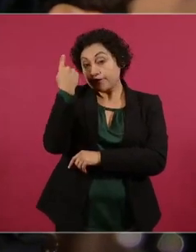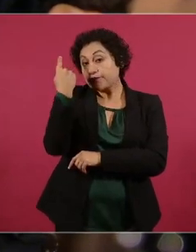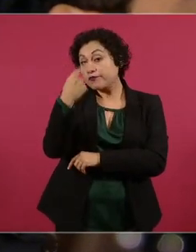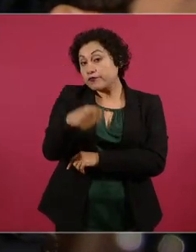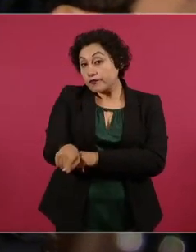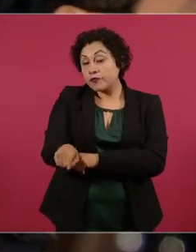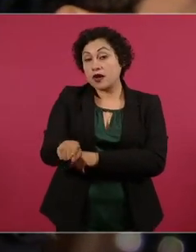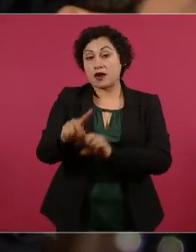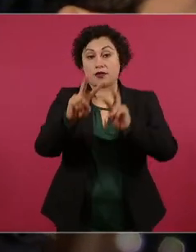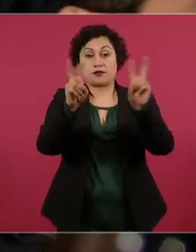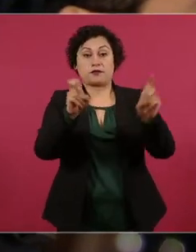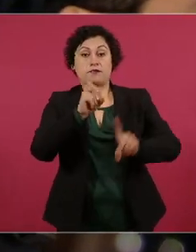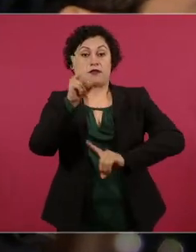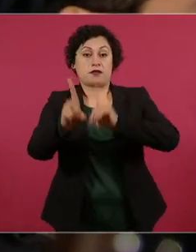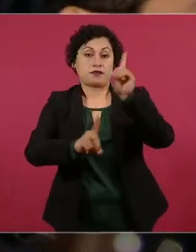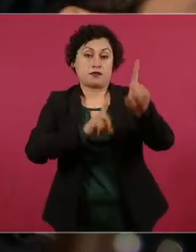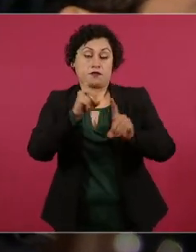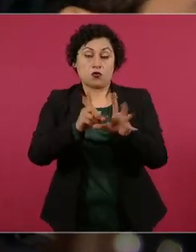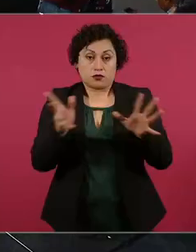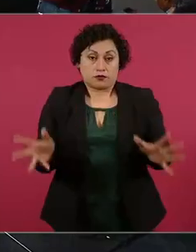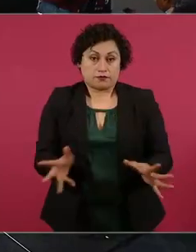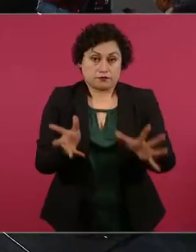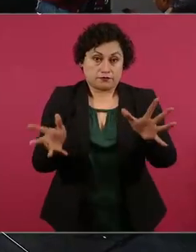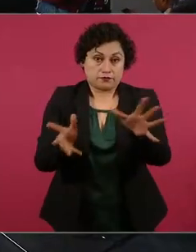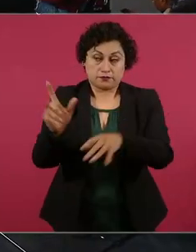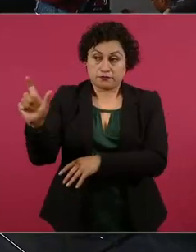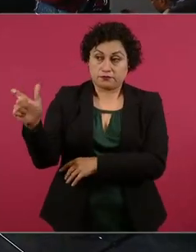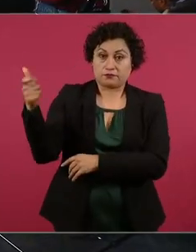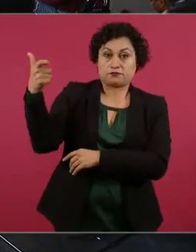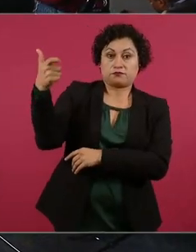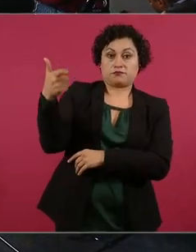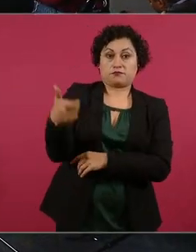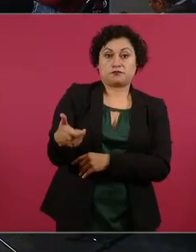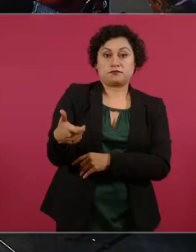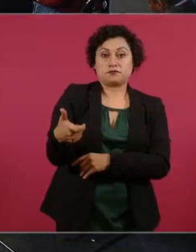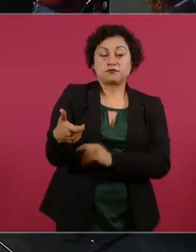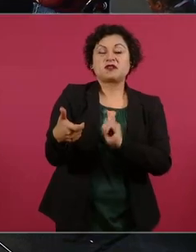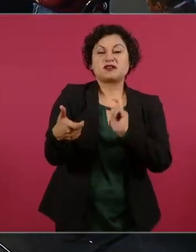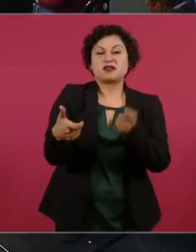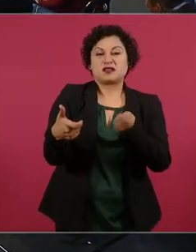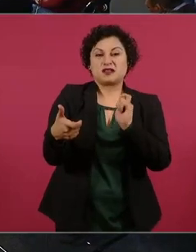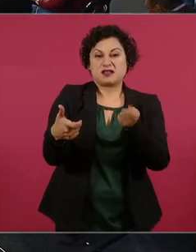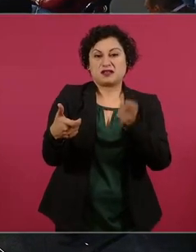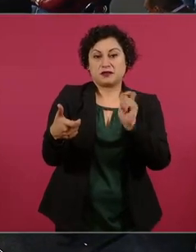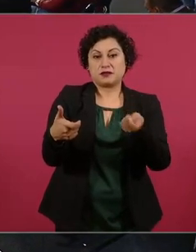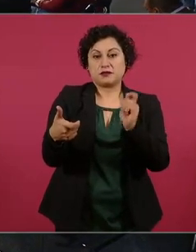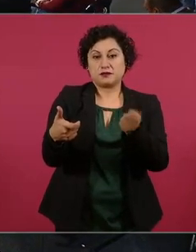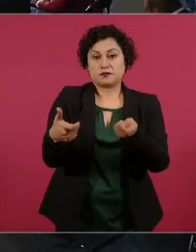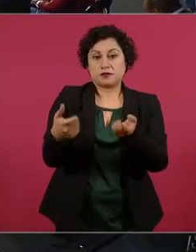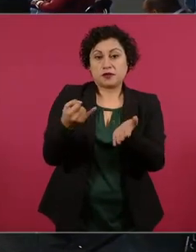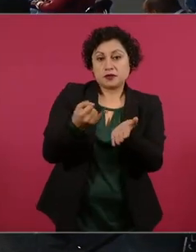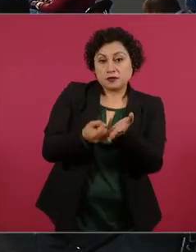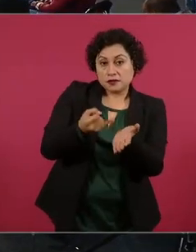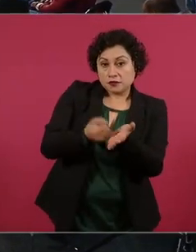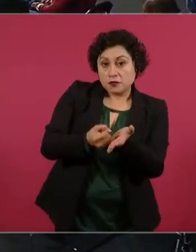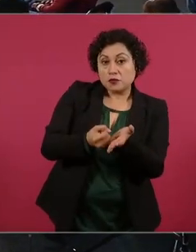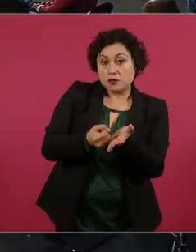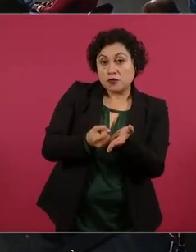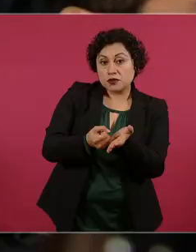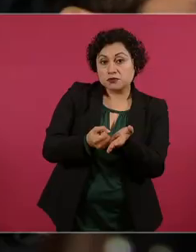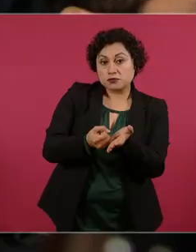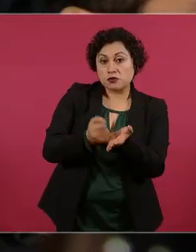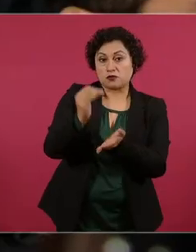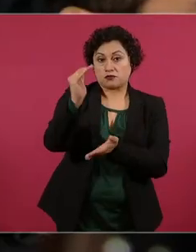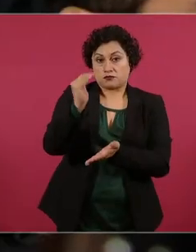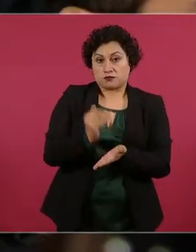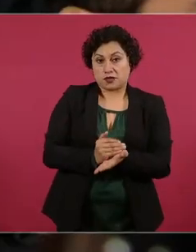cuestión del deporte, el impulso y el fomento al deporte, no estaría pagando al SAT el equivalente, en este caso fueron 15